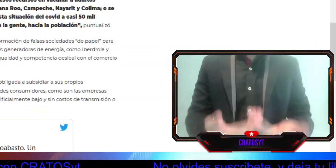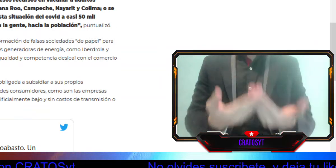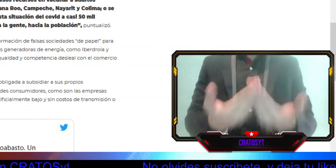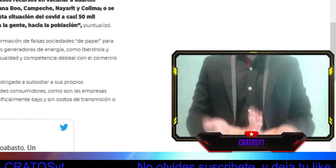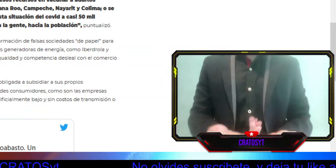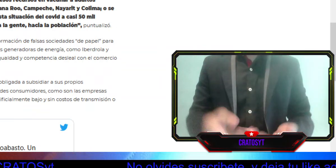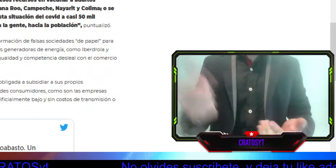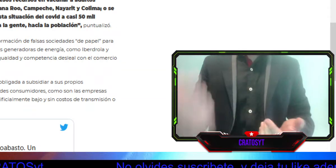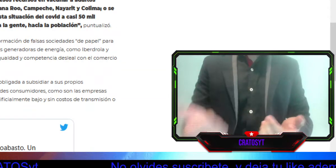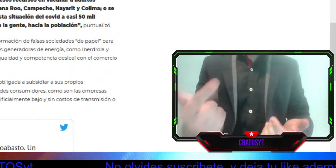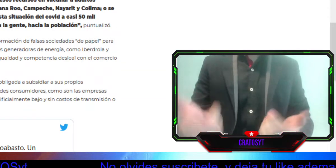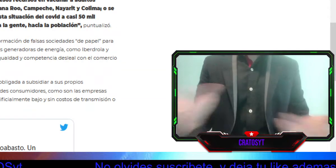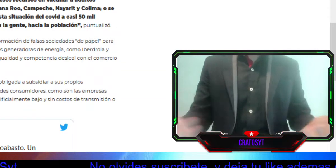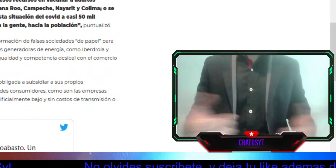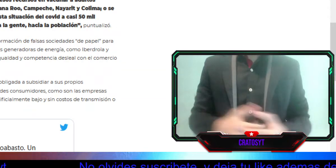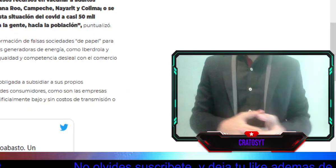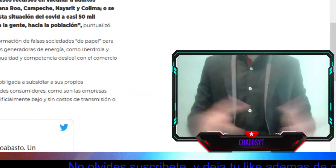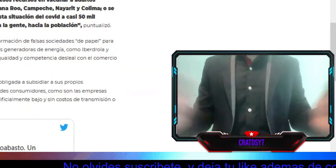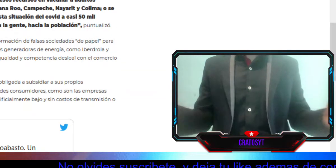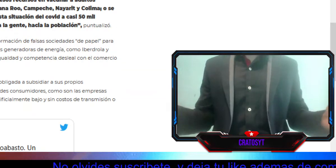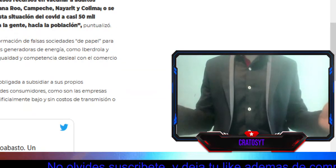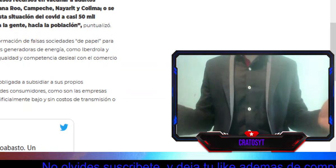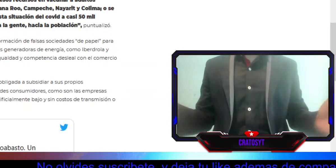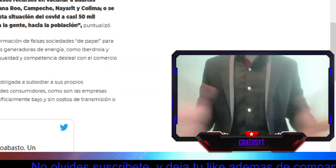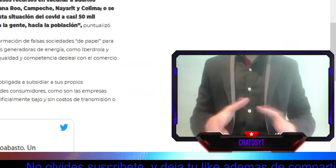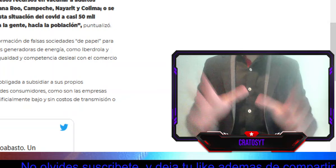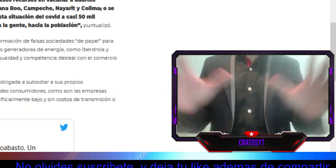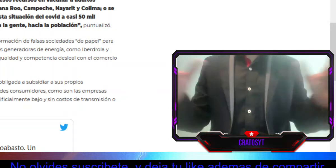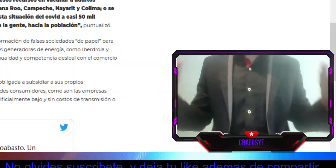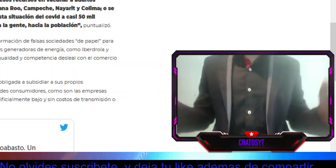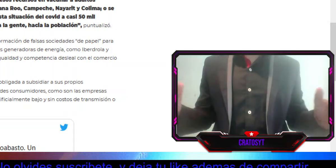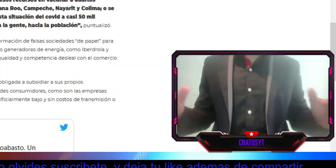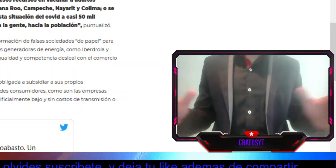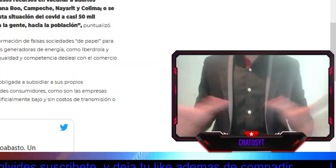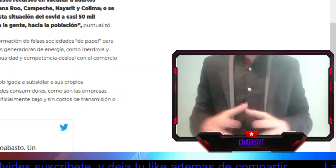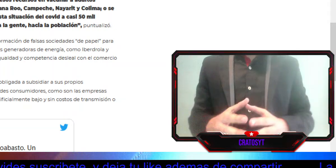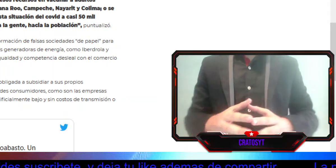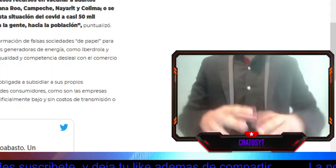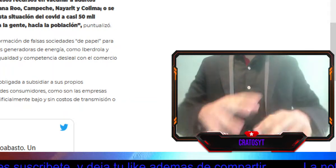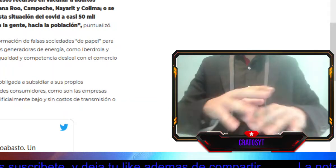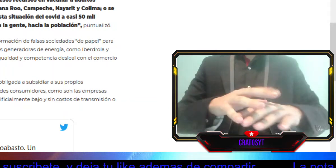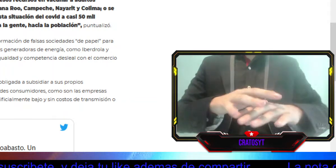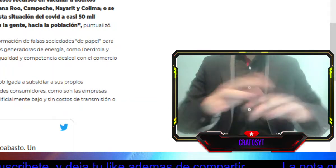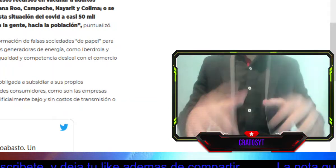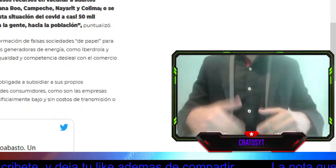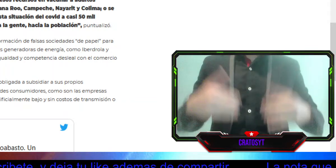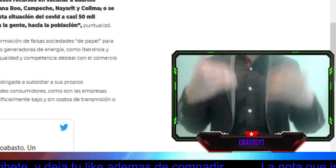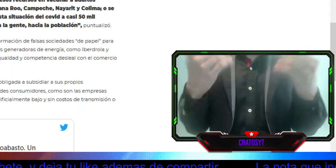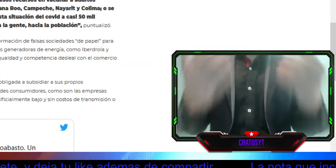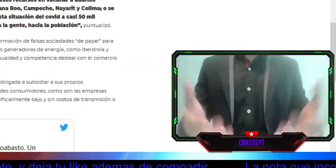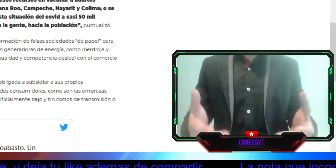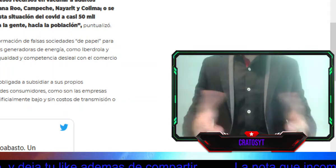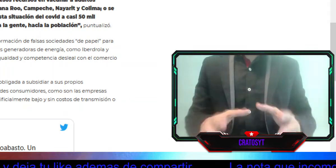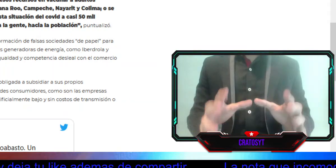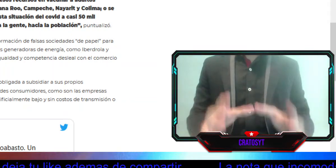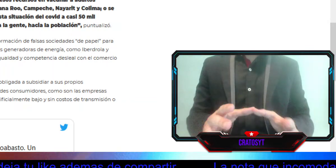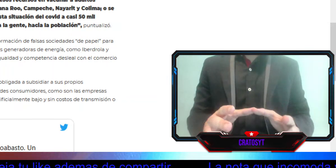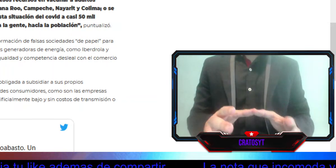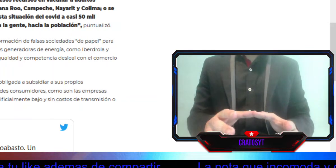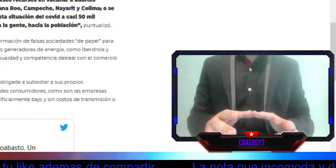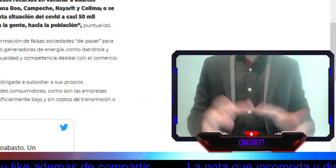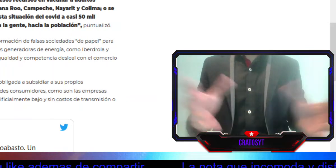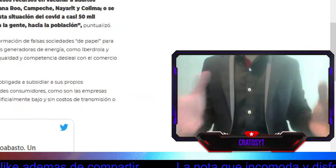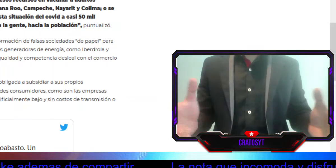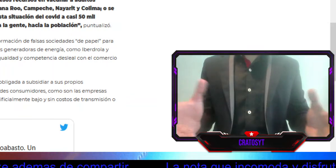tenemos de la oposición, que es PAN, PRI, PRD, que se dicen muy demócratas, que se dicen muy bla bla bla, pero que no tienen nada de lo que postulan